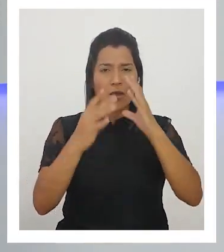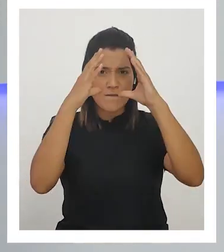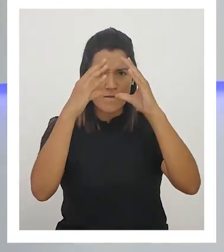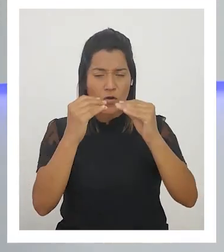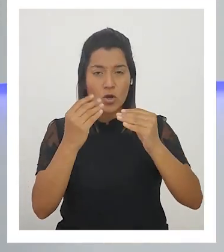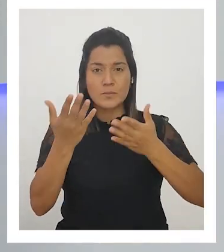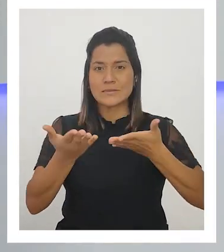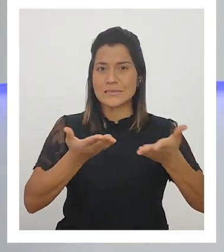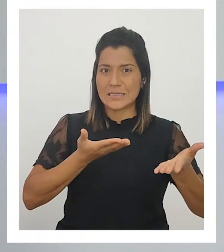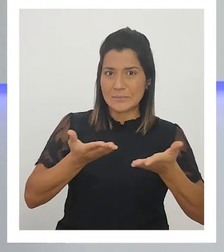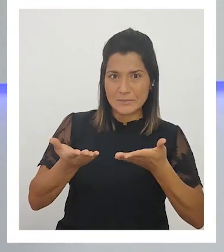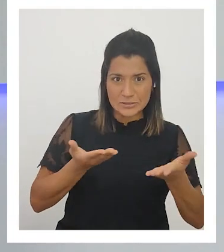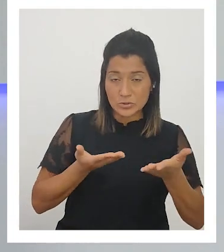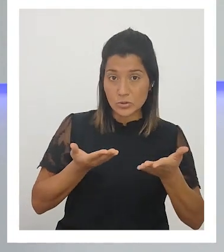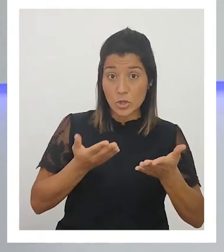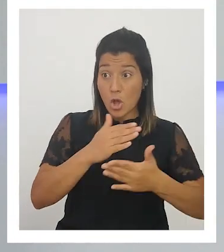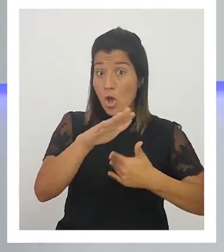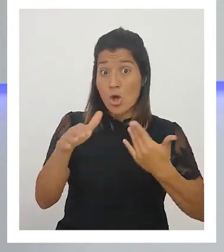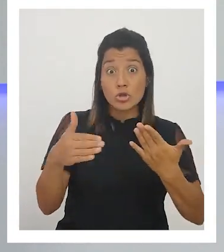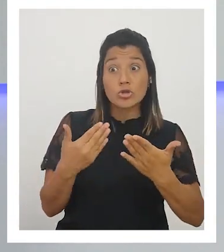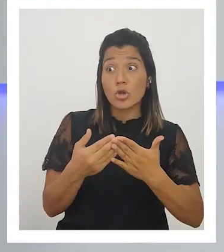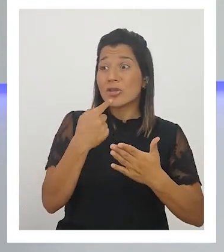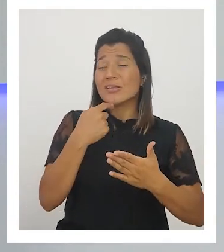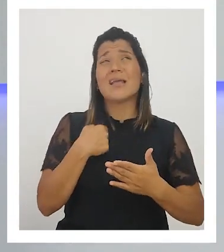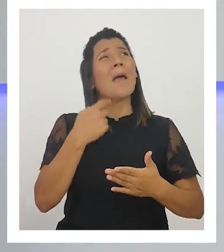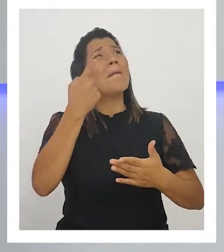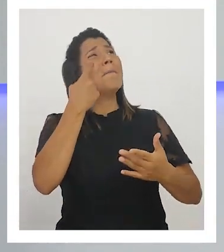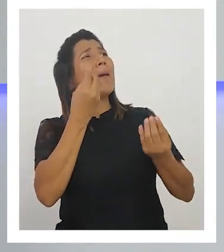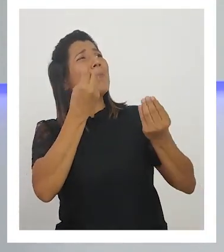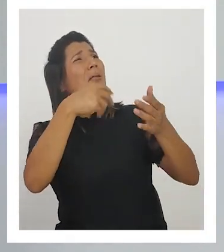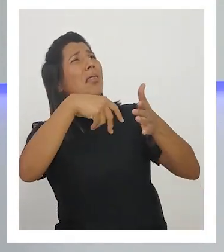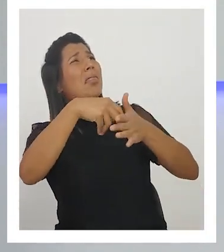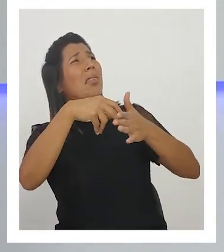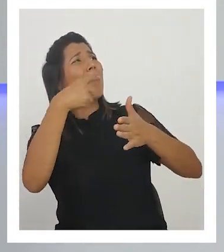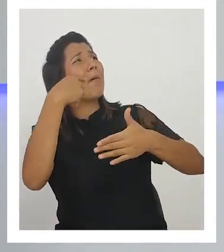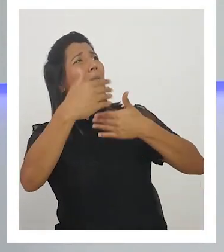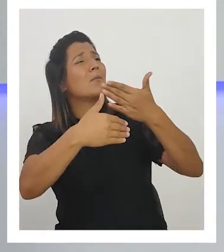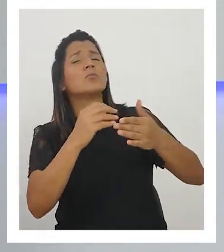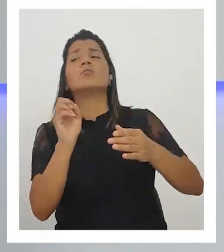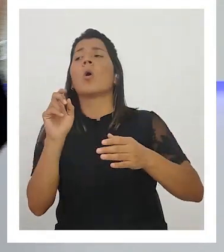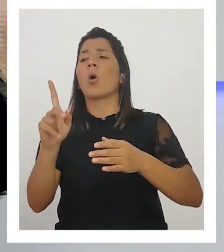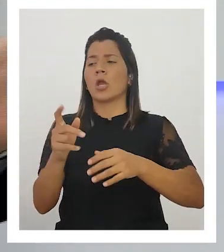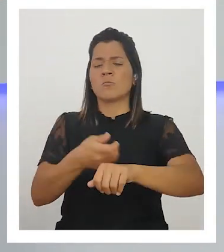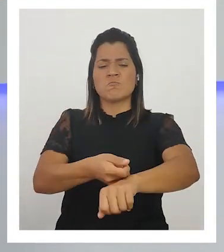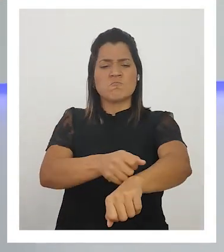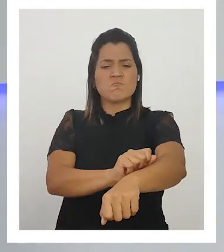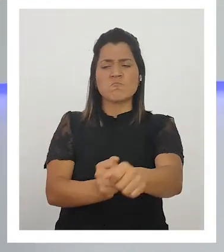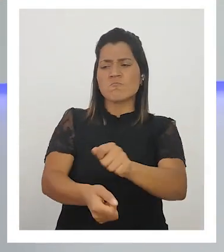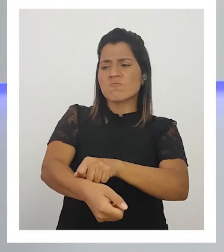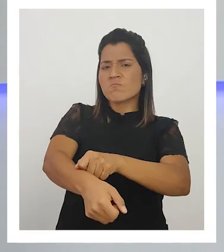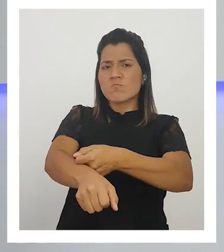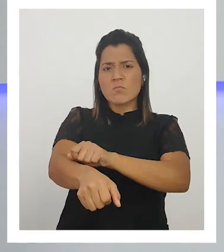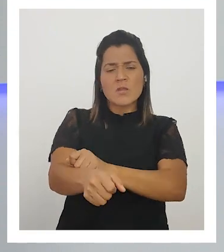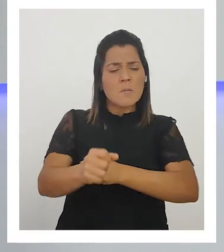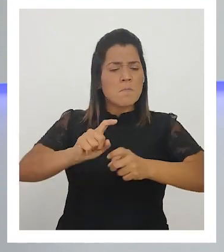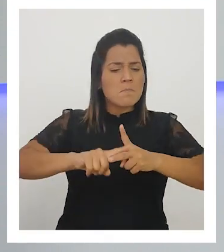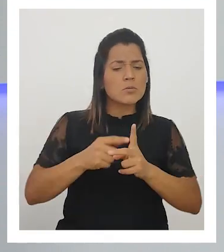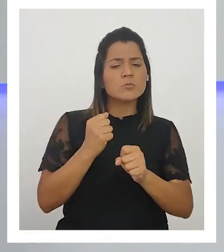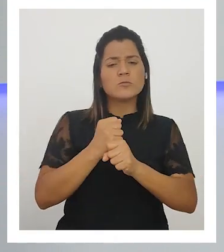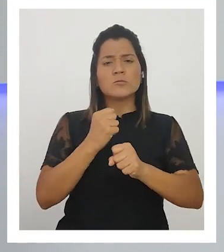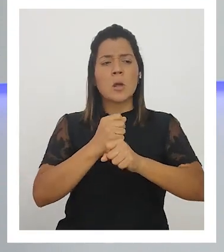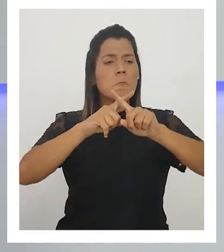Nos dijeron cuellos de botella y nos propusimos, nos arrollamos las mangas, manos a la obra, a eliminarlos. Y hemos